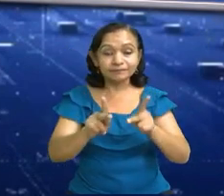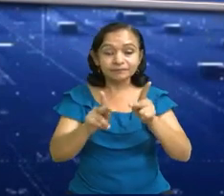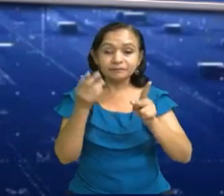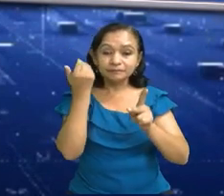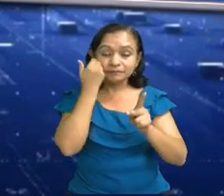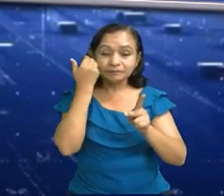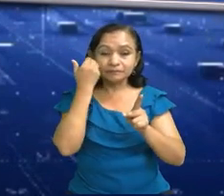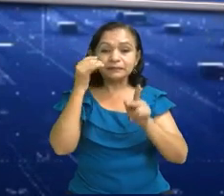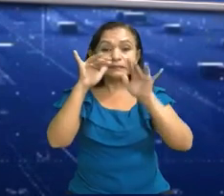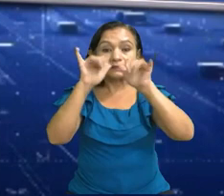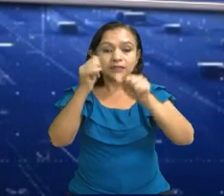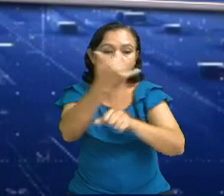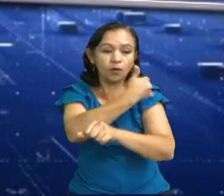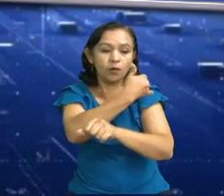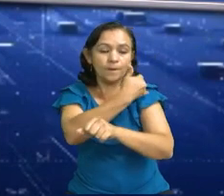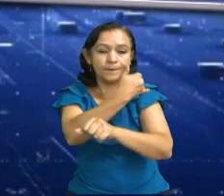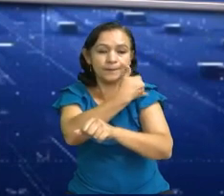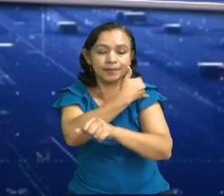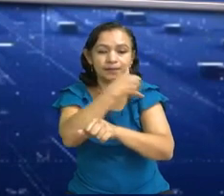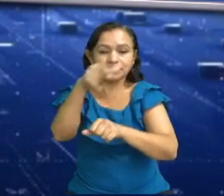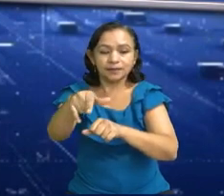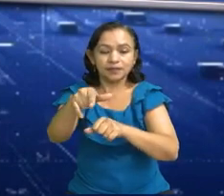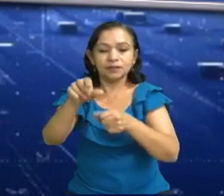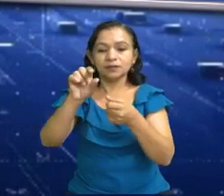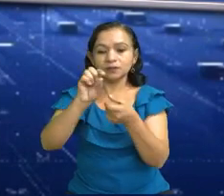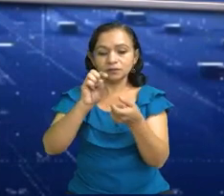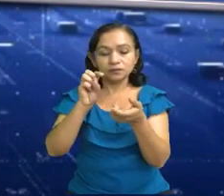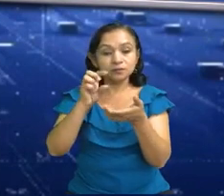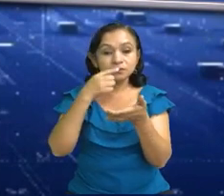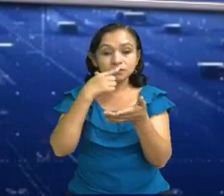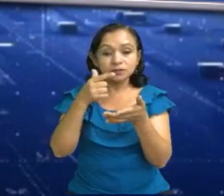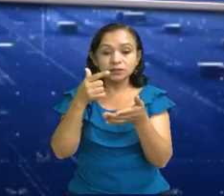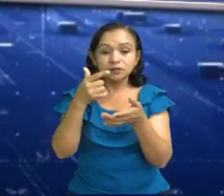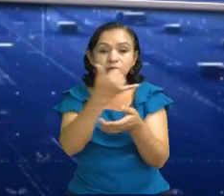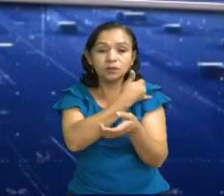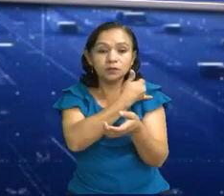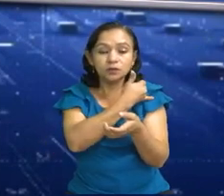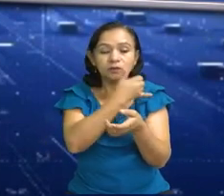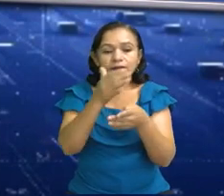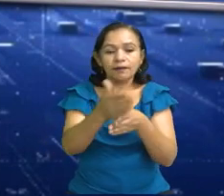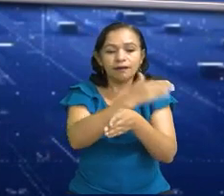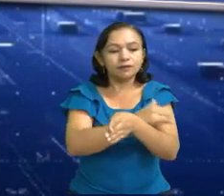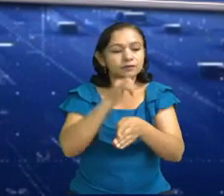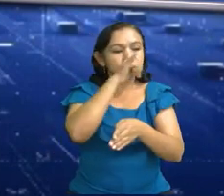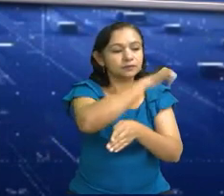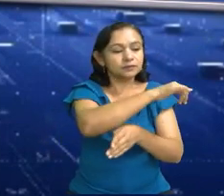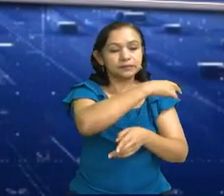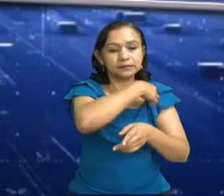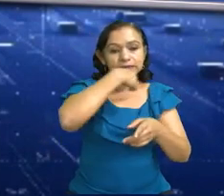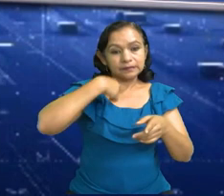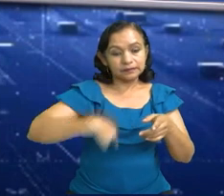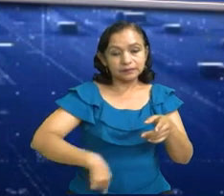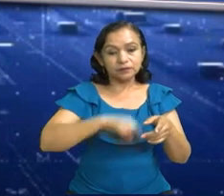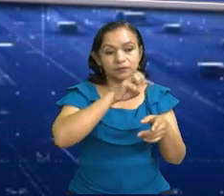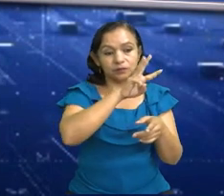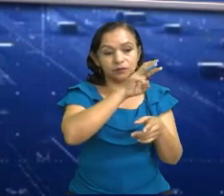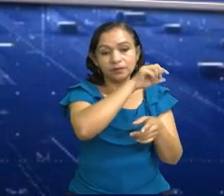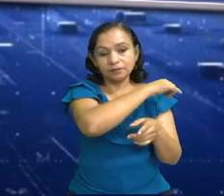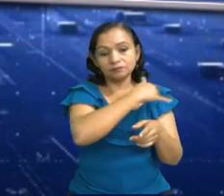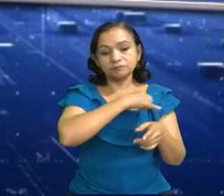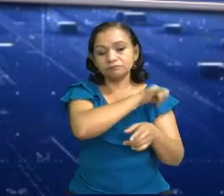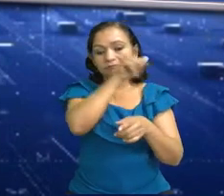que ya está hospitalizada en el estado de Washington y que había viajado recientemente a la ciudad de Wuhan en